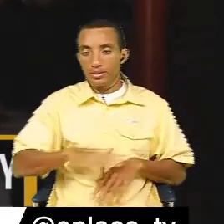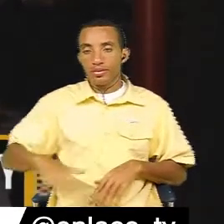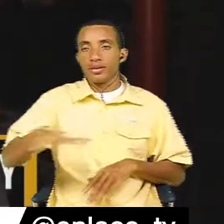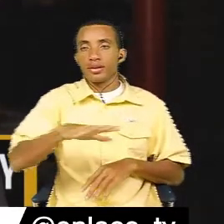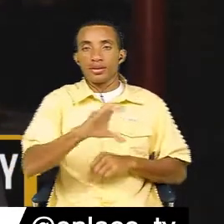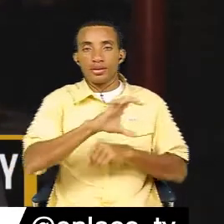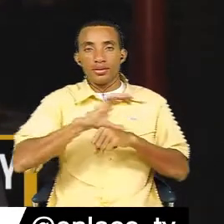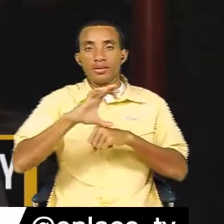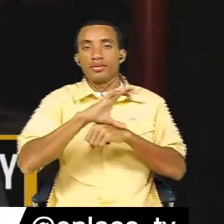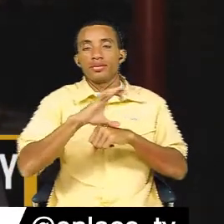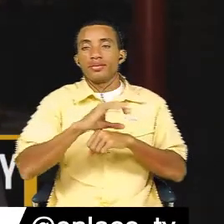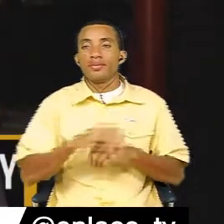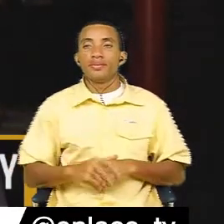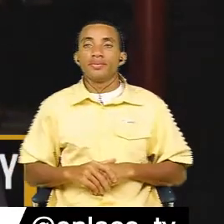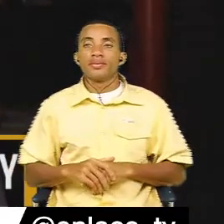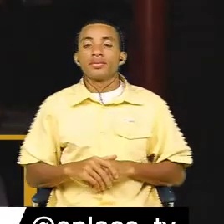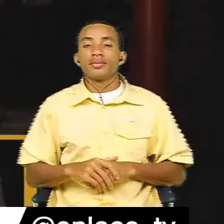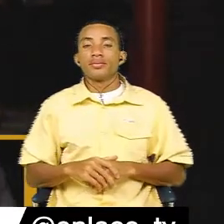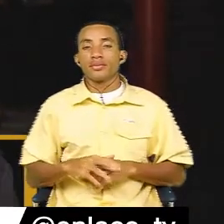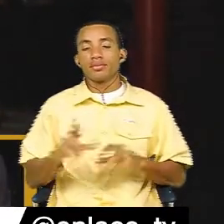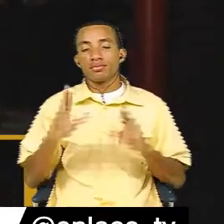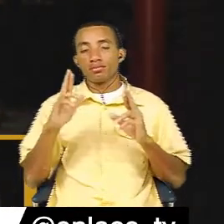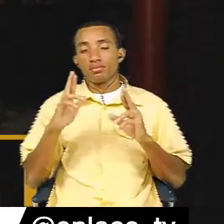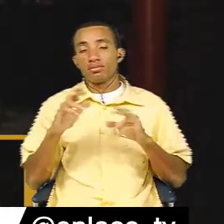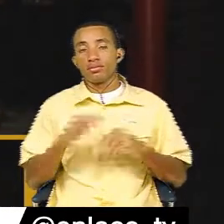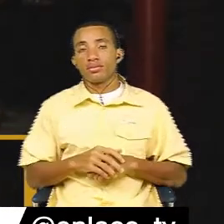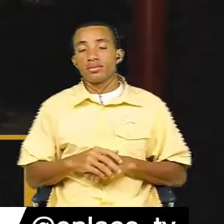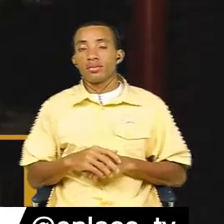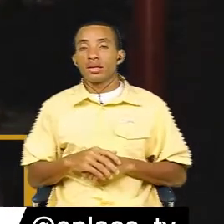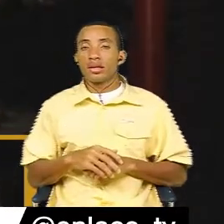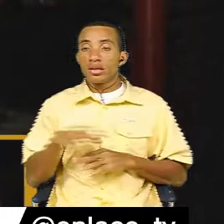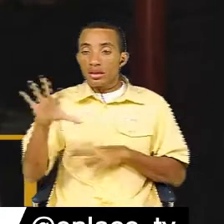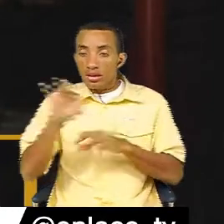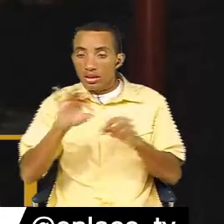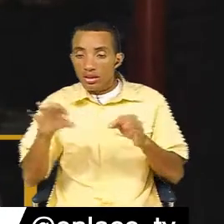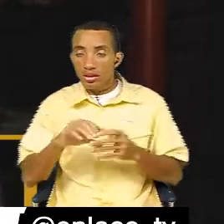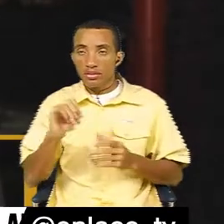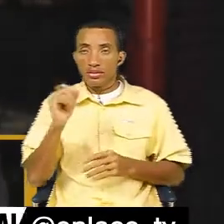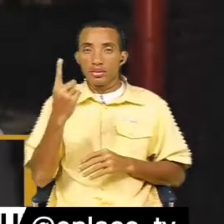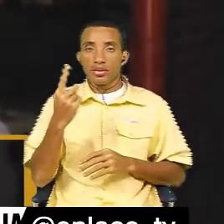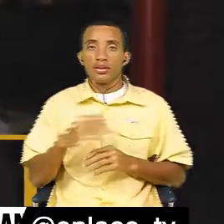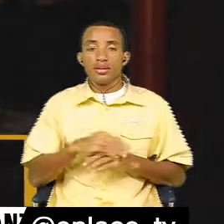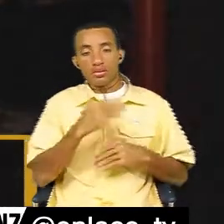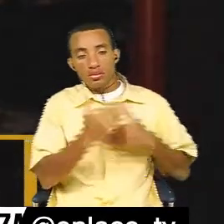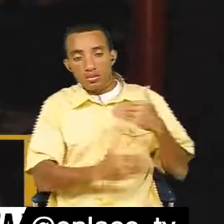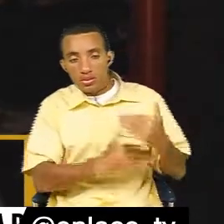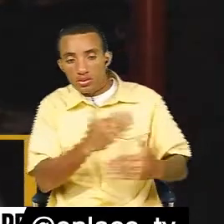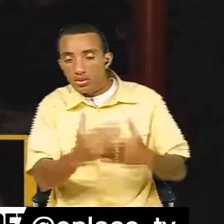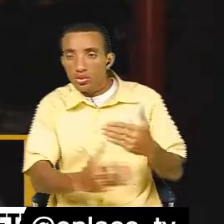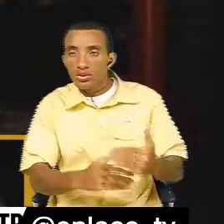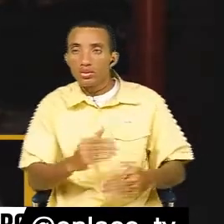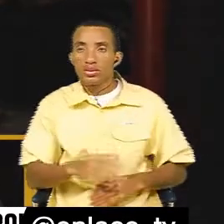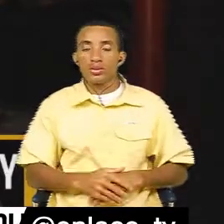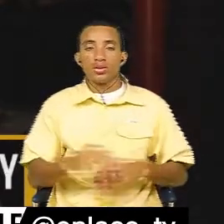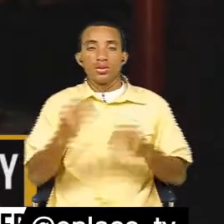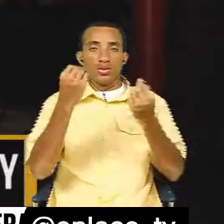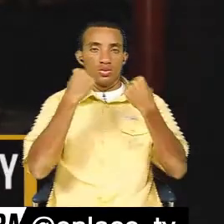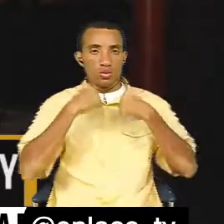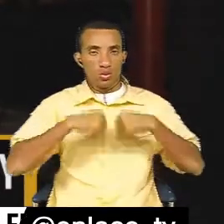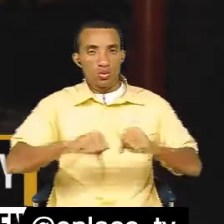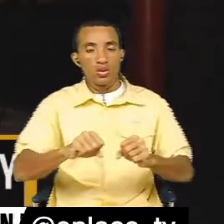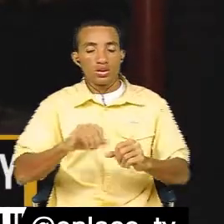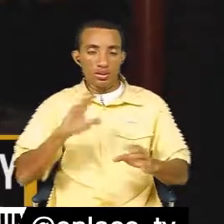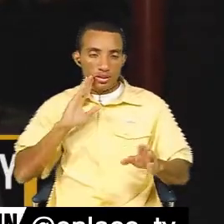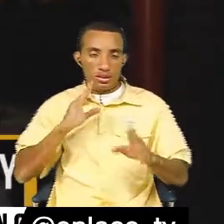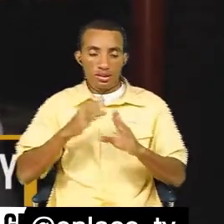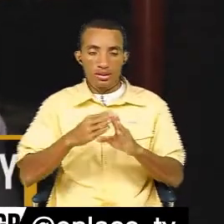y afortunadamente, pues, en esta primera convocatoria, porque hay que decirlo, el proceso apenas arranca. Todo el esfuerzo siempre vale la pena cuando uno trabaja por